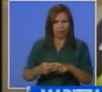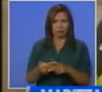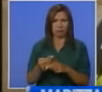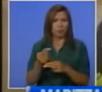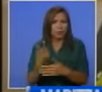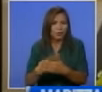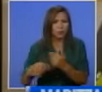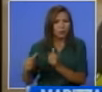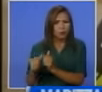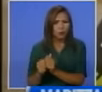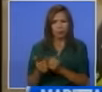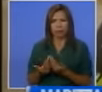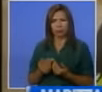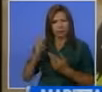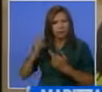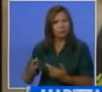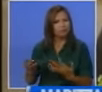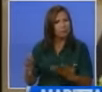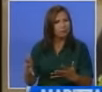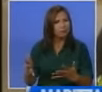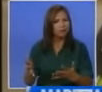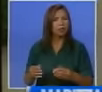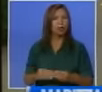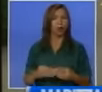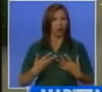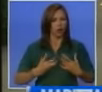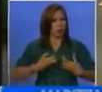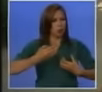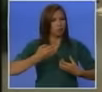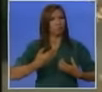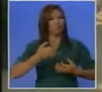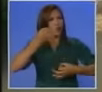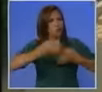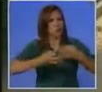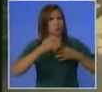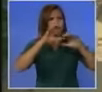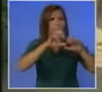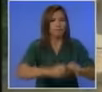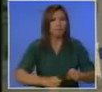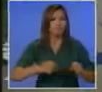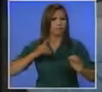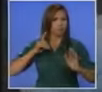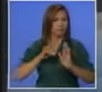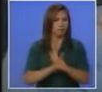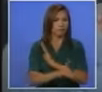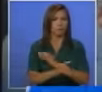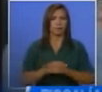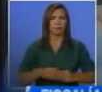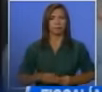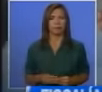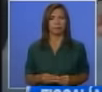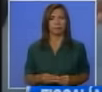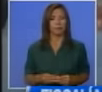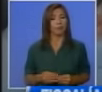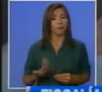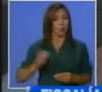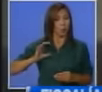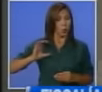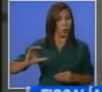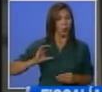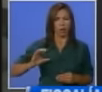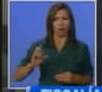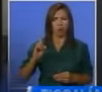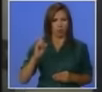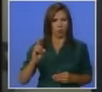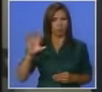yo lo que quiero es justicia para que él sea condenado. Por ahora solo existe un retenido en la PJ. Se trata del cuñado de la víctima, quien